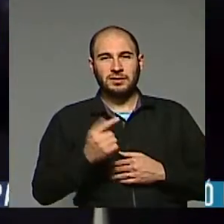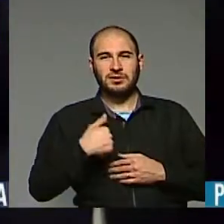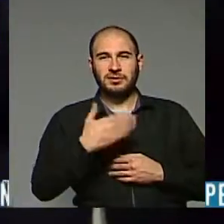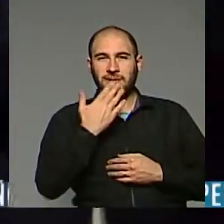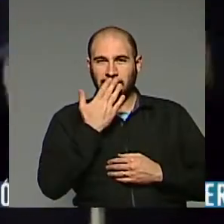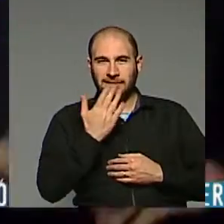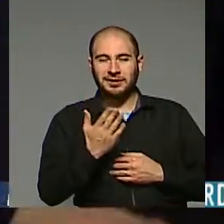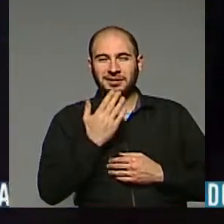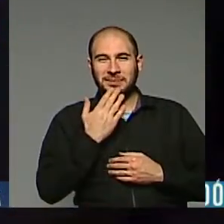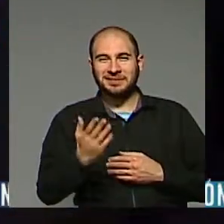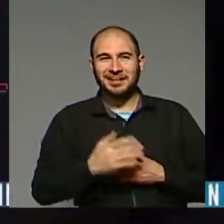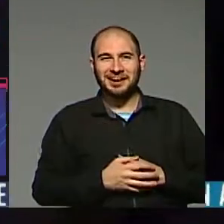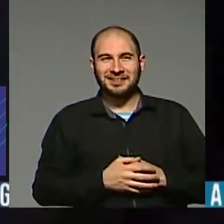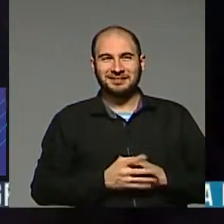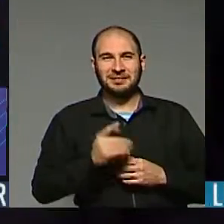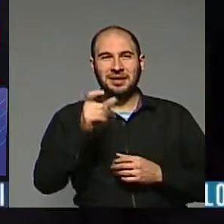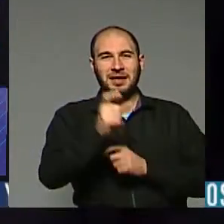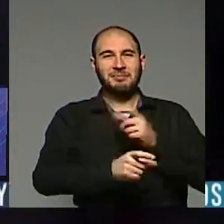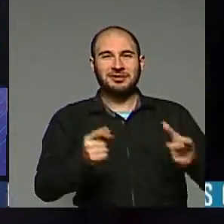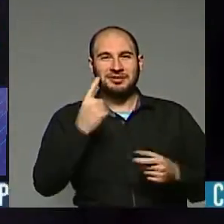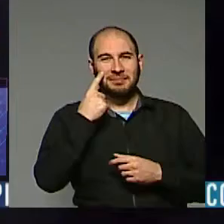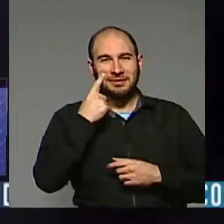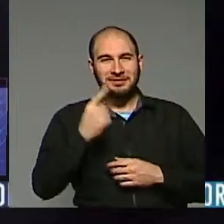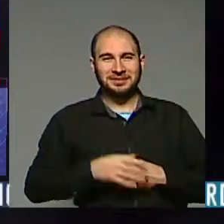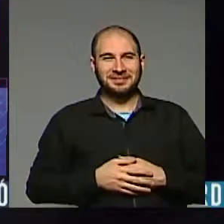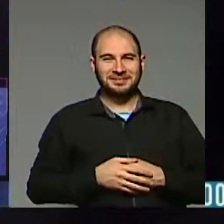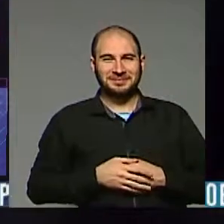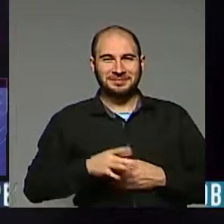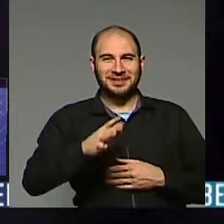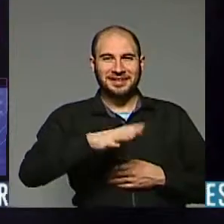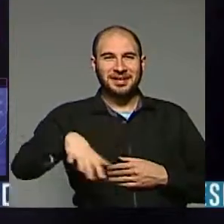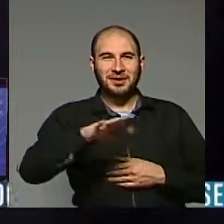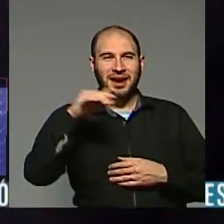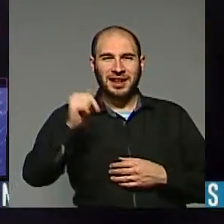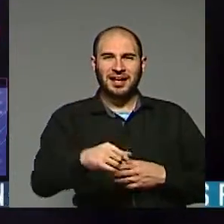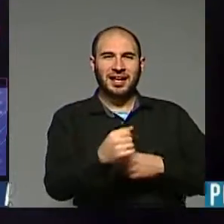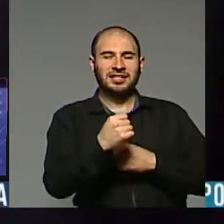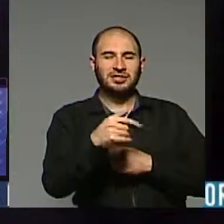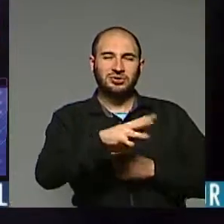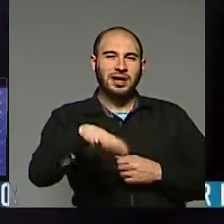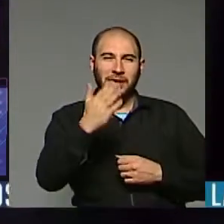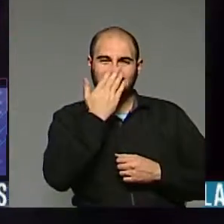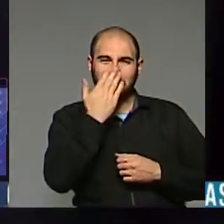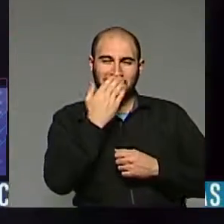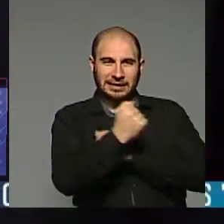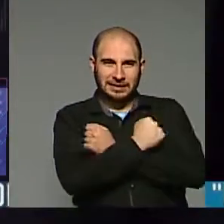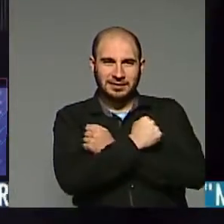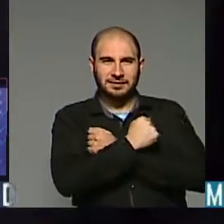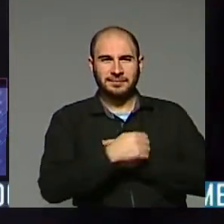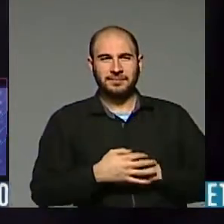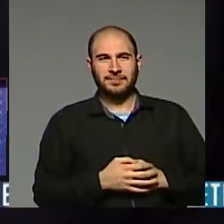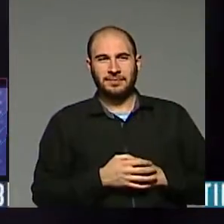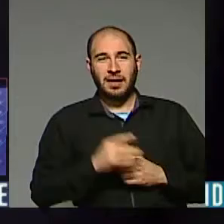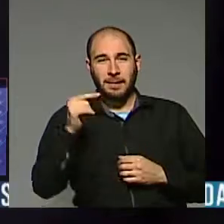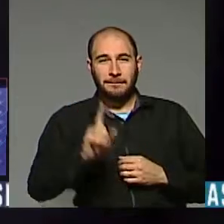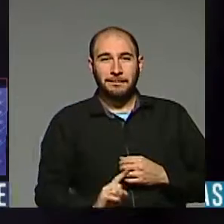agradecer a los habitantes de esta querida ciudad de Córdoba, que